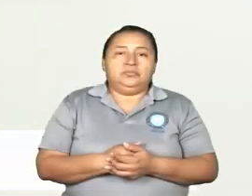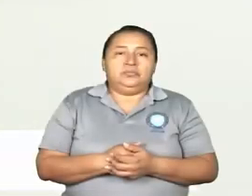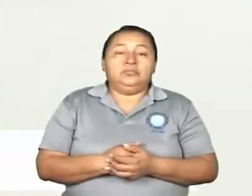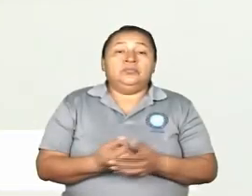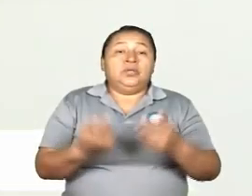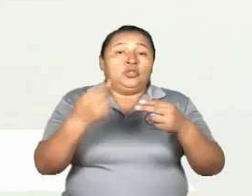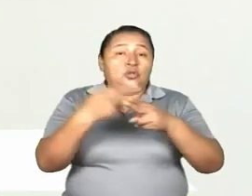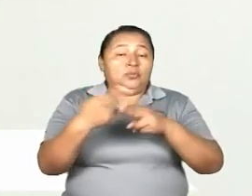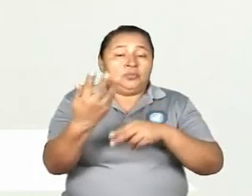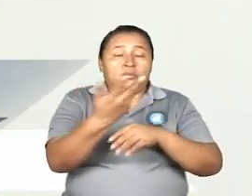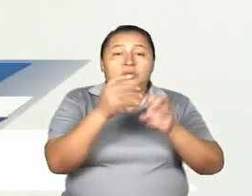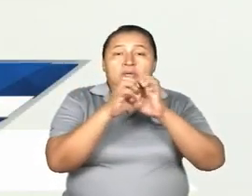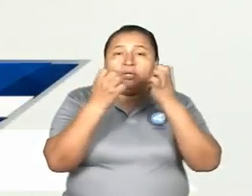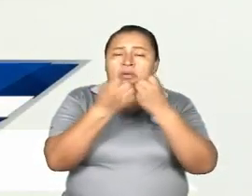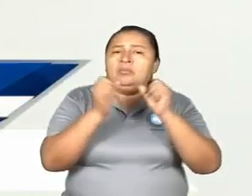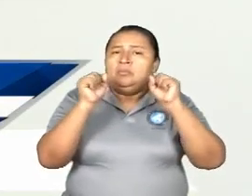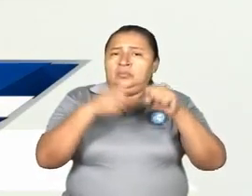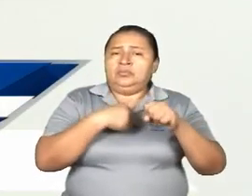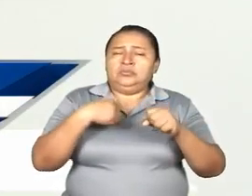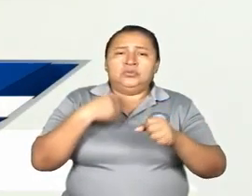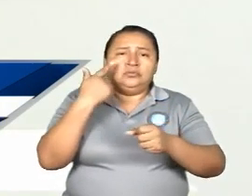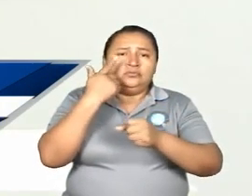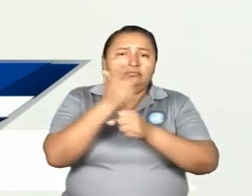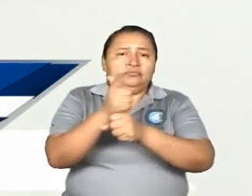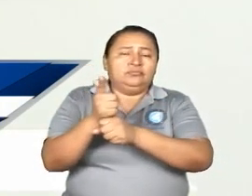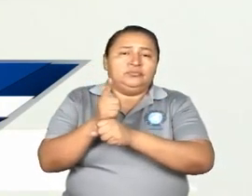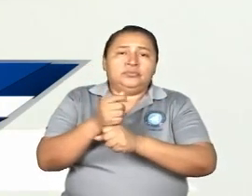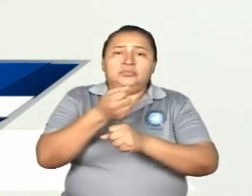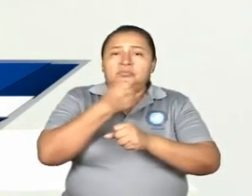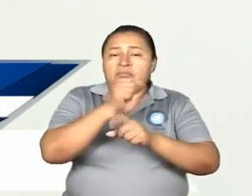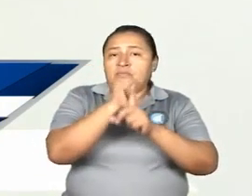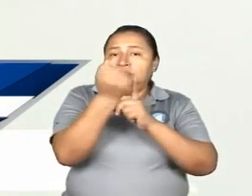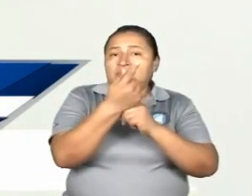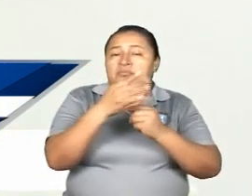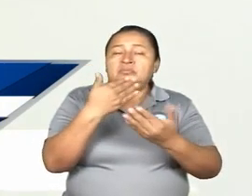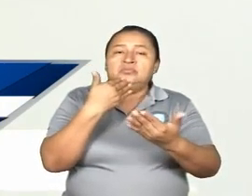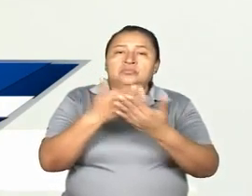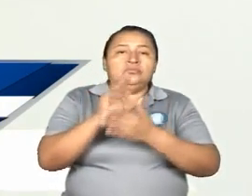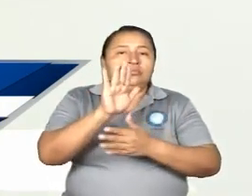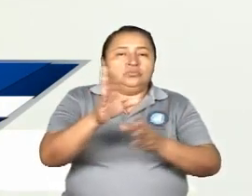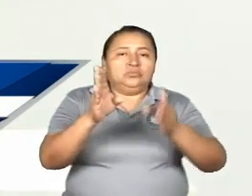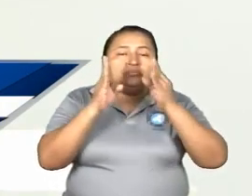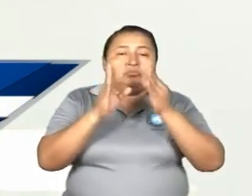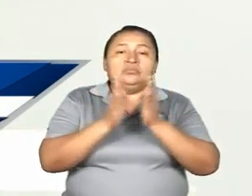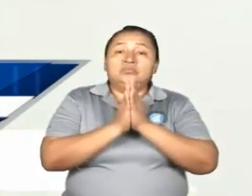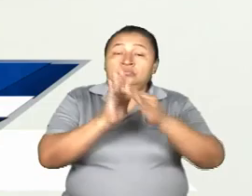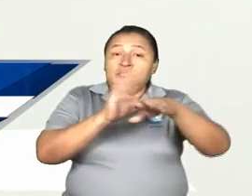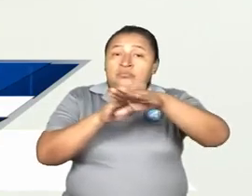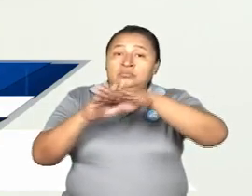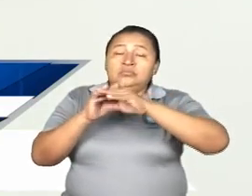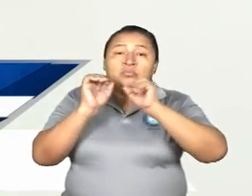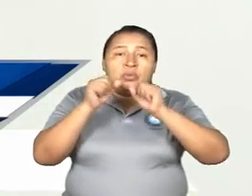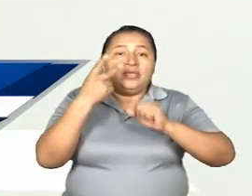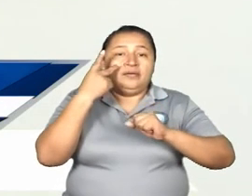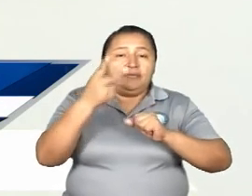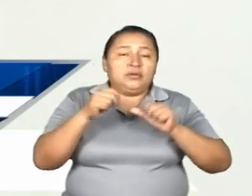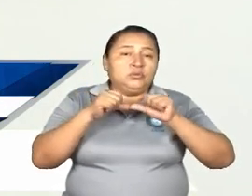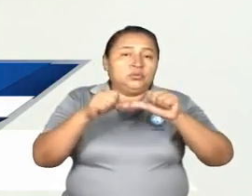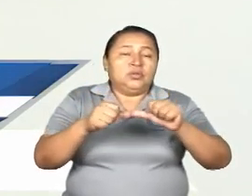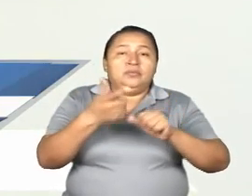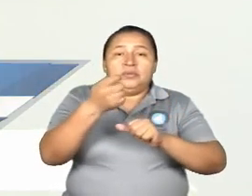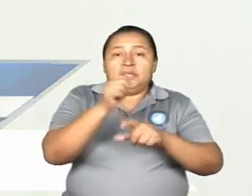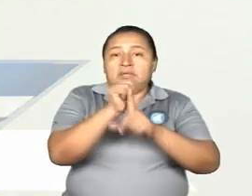A nombre de todo el equipo que hace posible la transmisión de noticias Asamblea TV, agradecemos su compañía. Le invitamos a que se quede en sintonía del canal